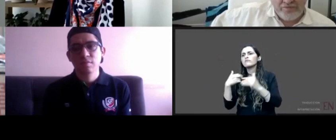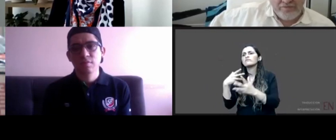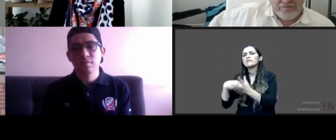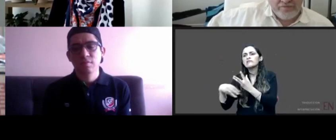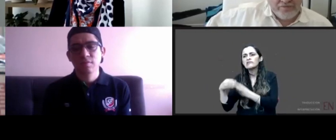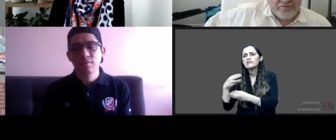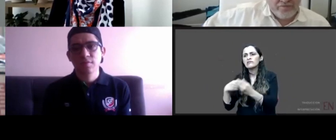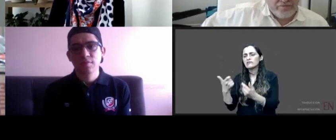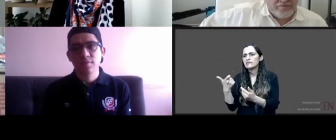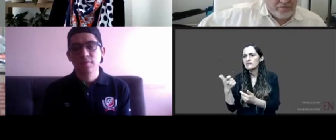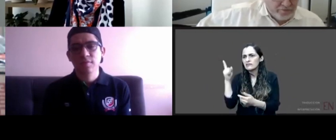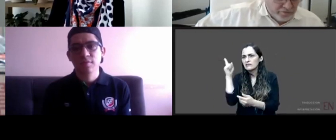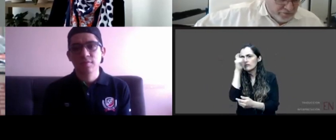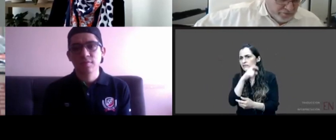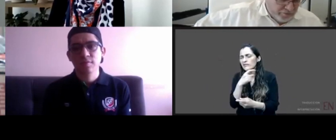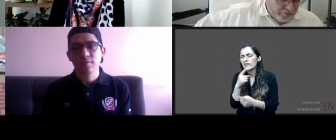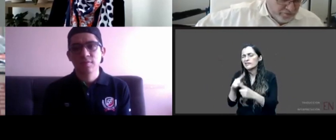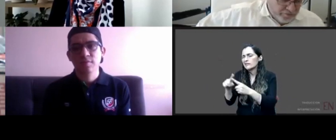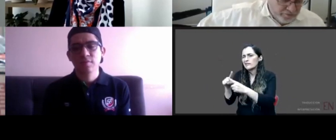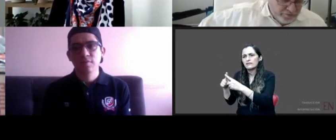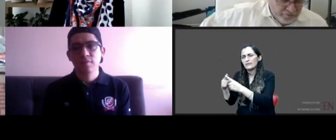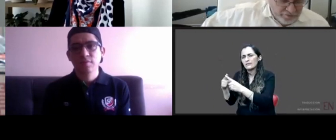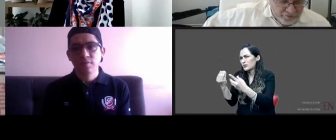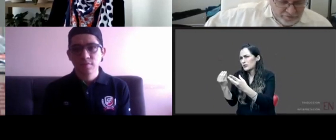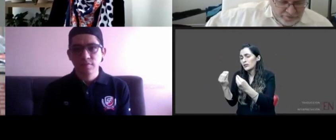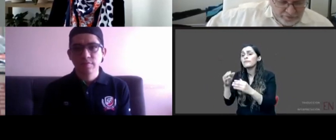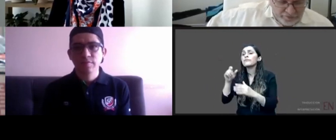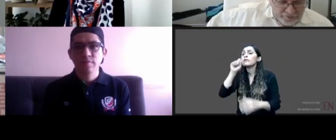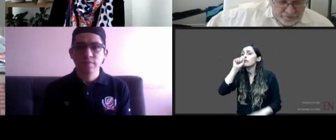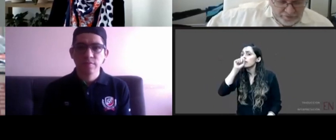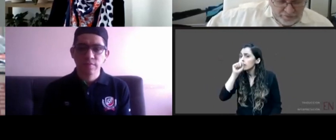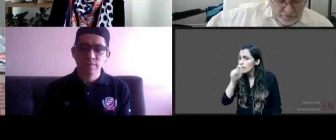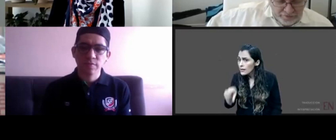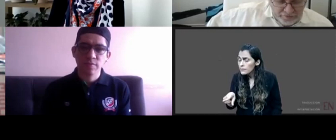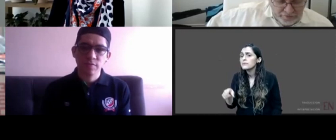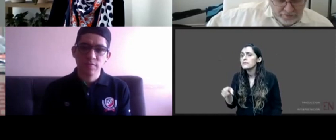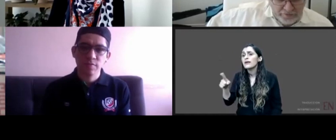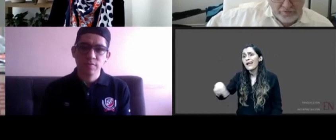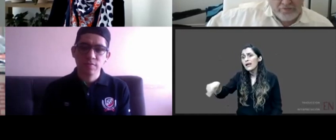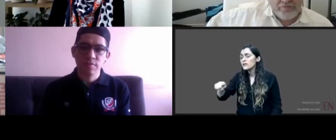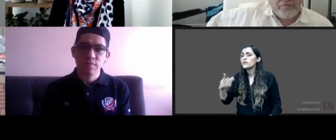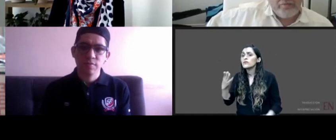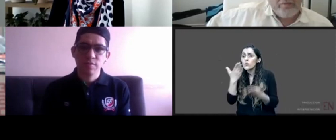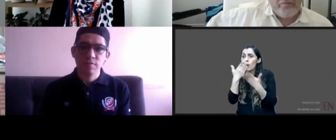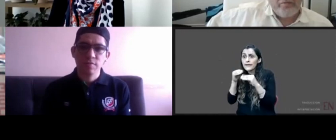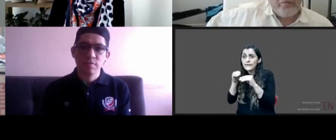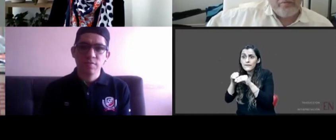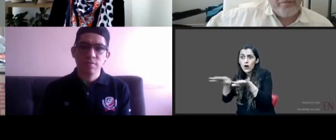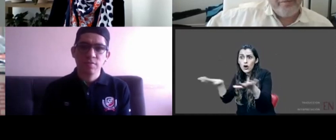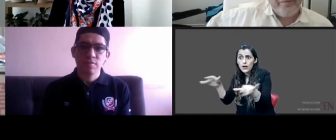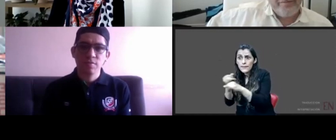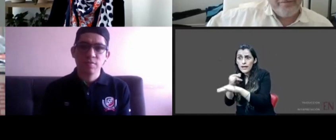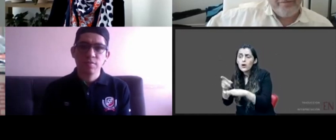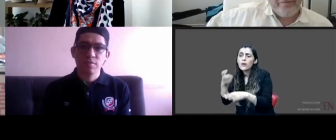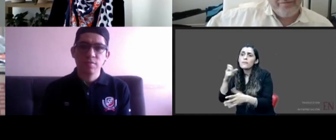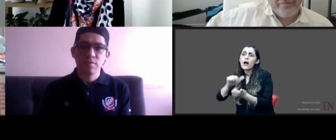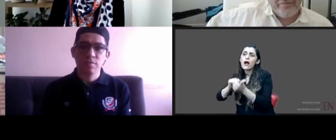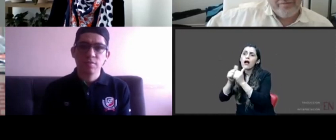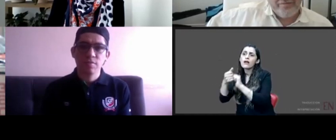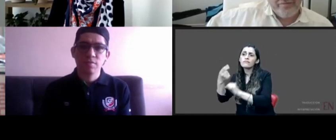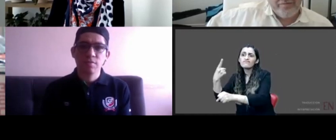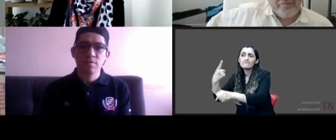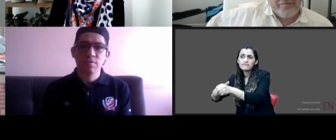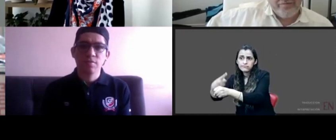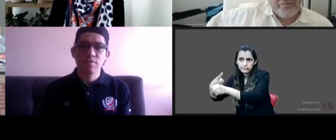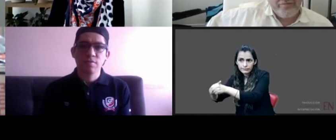También nos hace vulnerables a enfermarnos, a no tener acceso a los sistemas de prevención